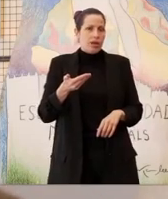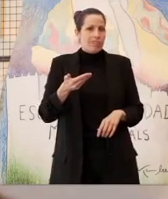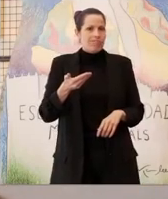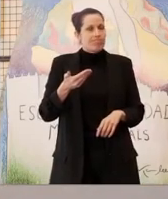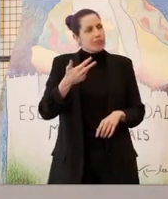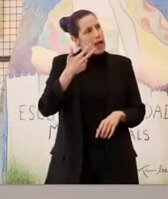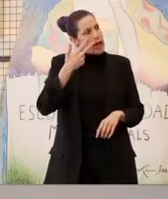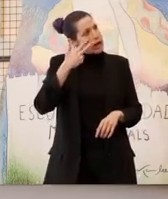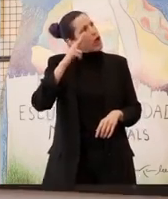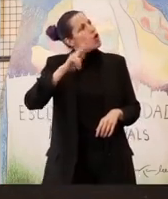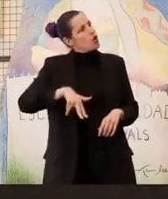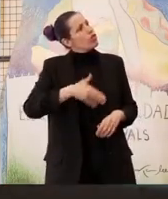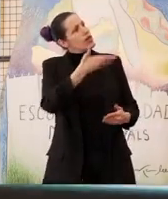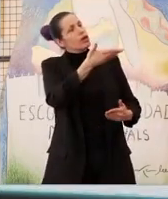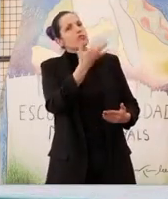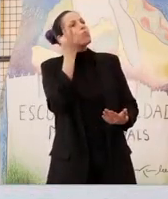reconozcamos